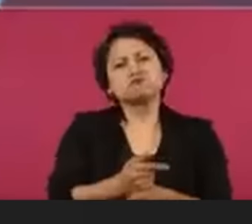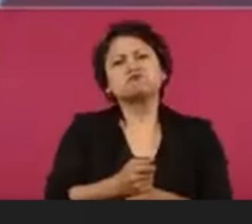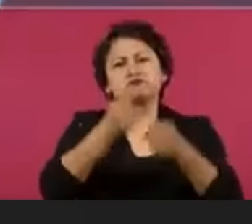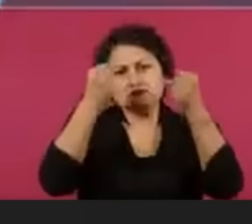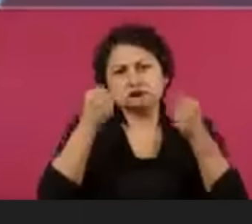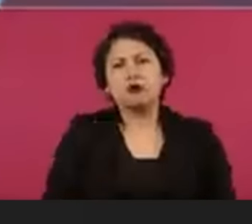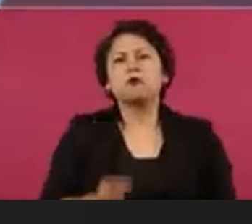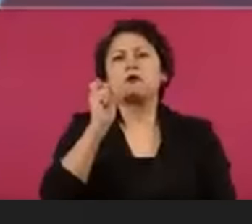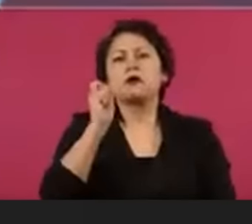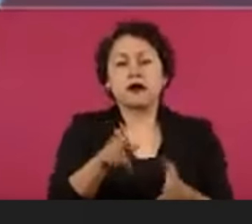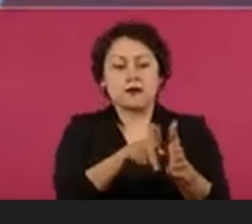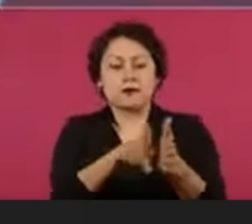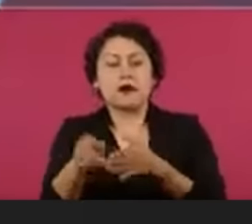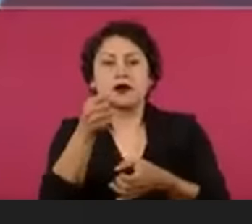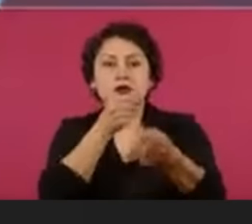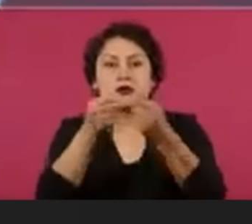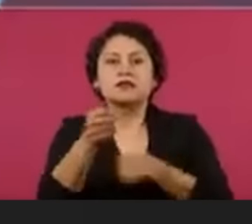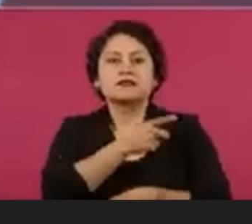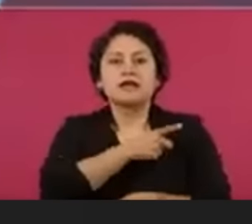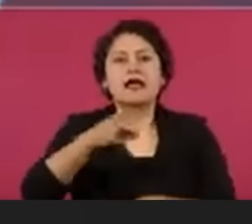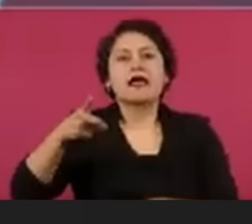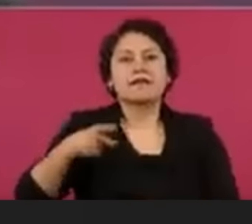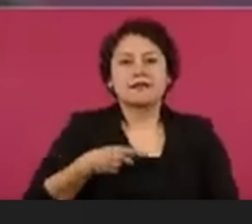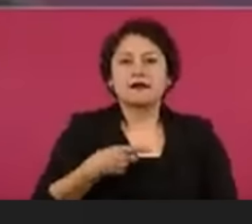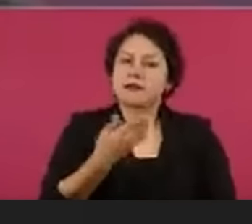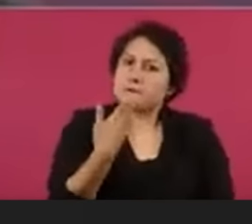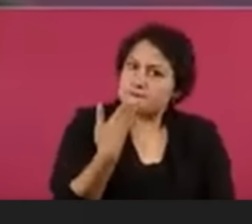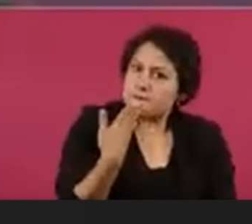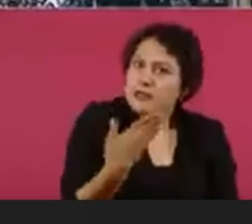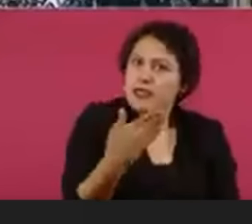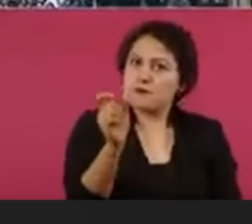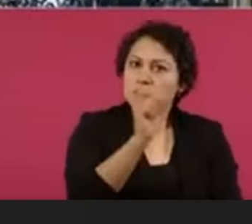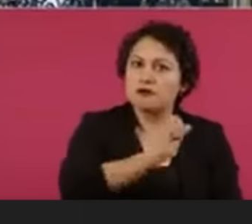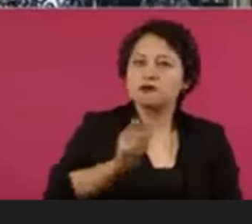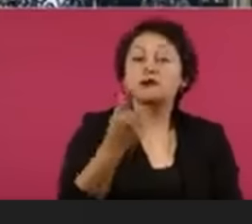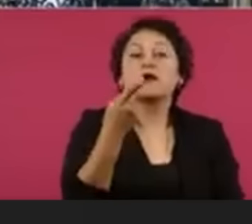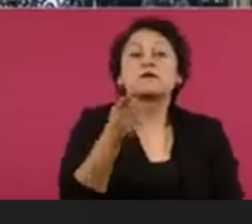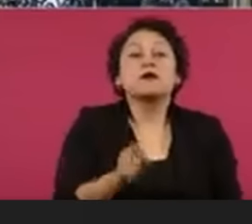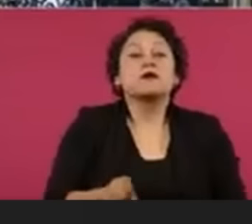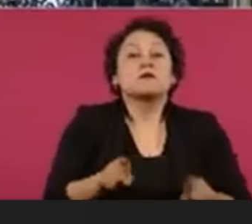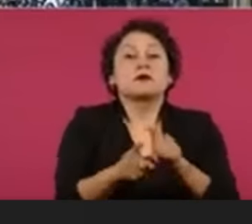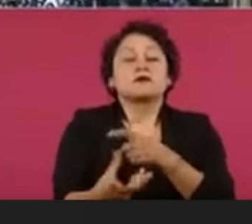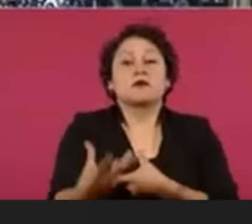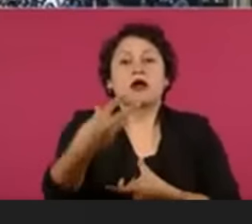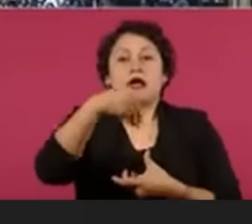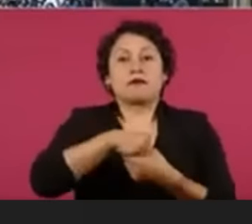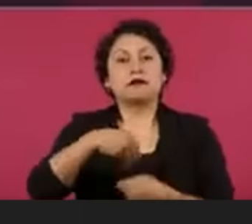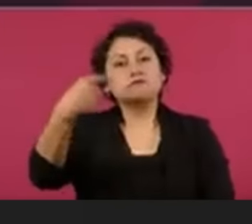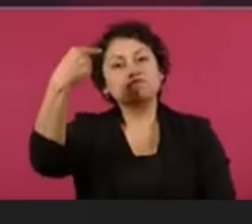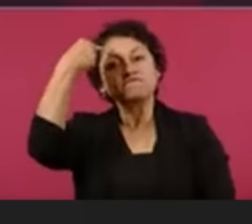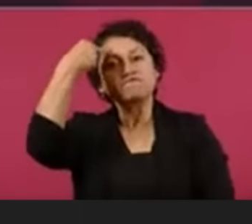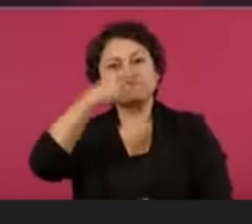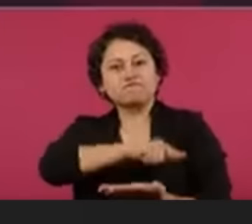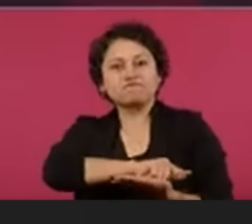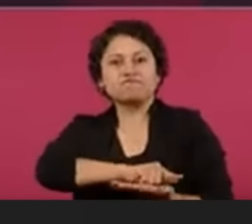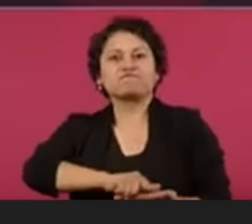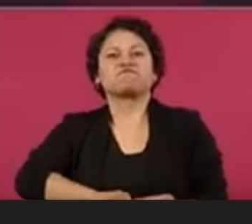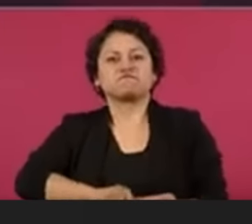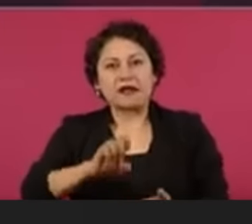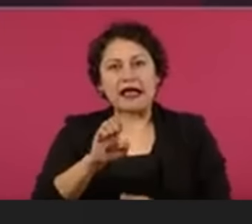conciencia de clase y con conciencia social. que investiguen a todos, pero